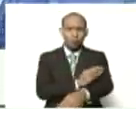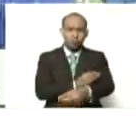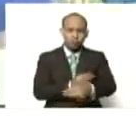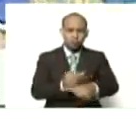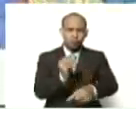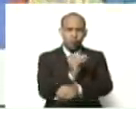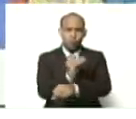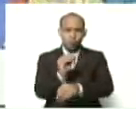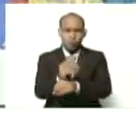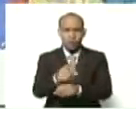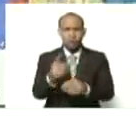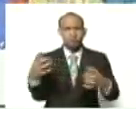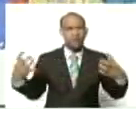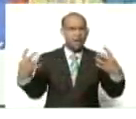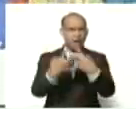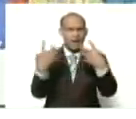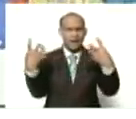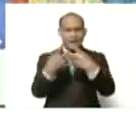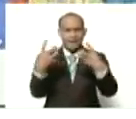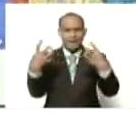una guerra